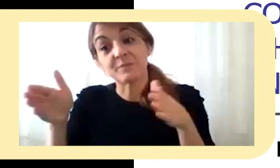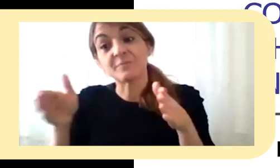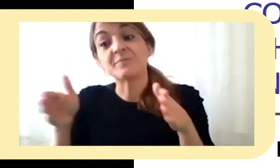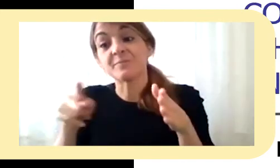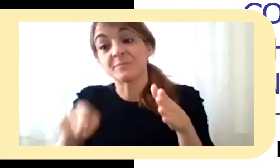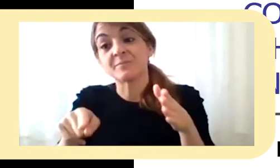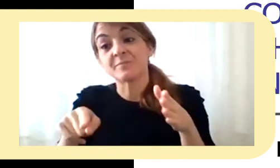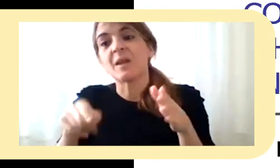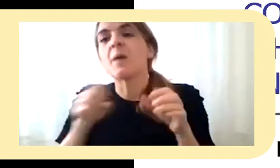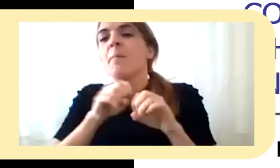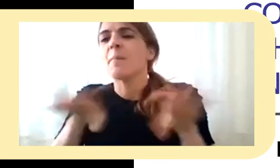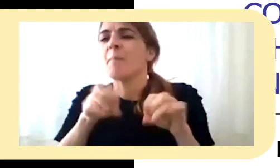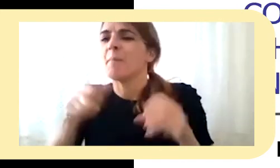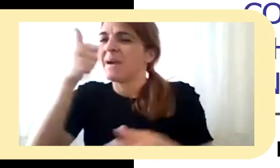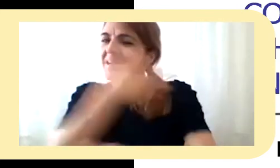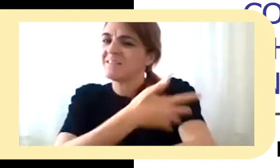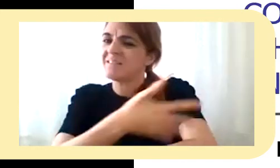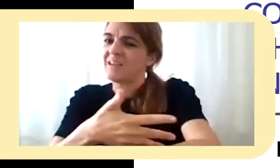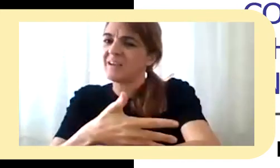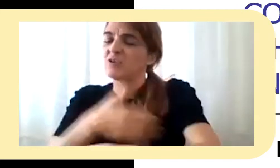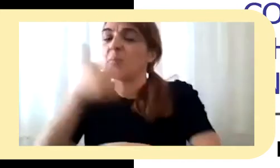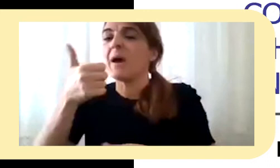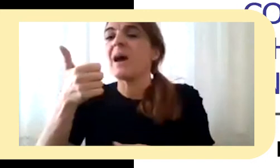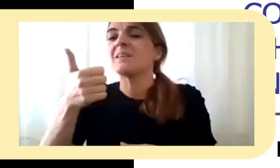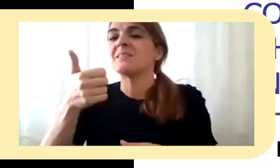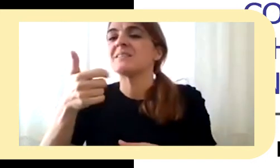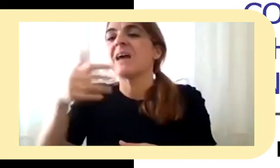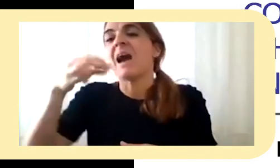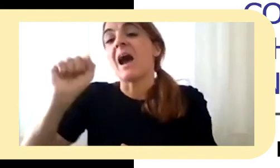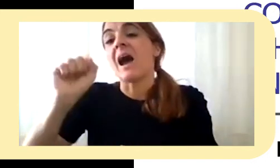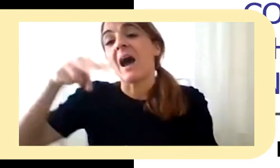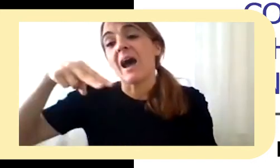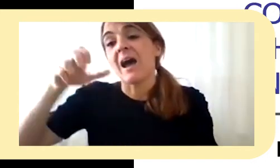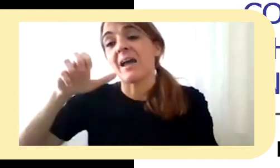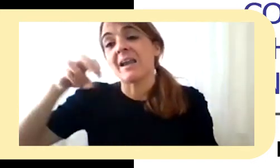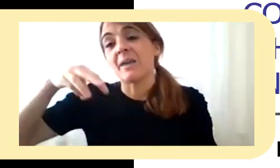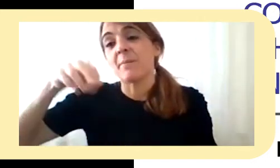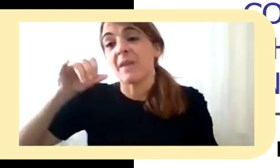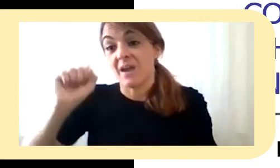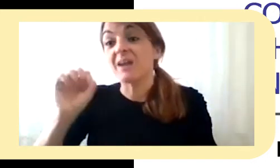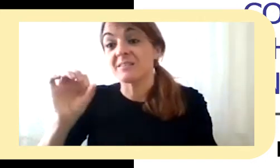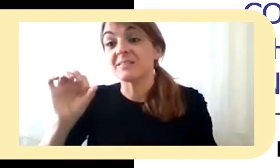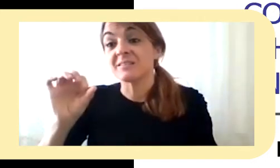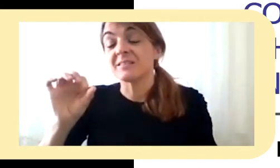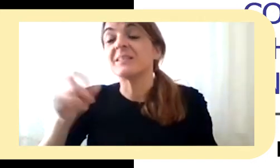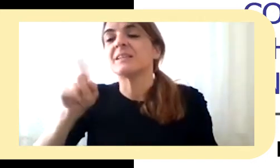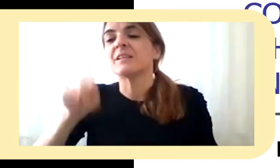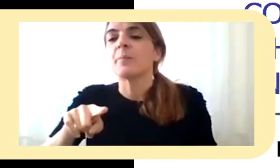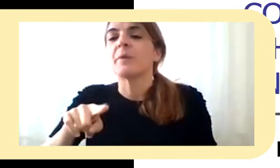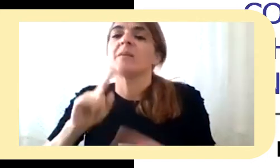tanto habrá más anemias y ferropenias, esterilidad masculina y femenina, atrofia del testículo en hombres con cáncer de